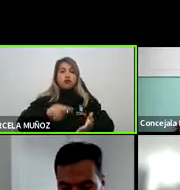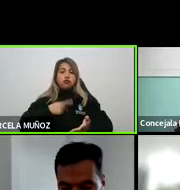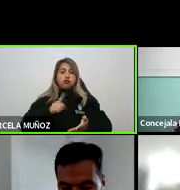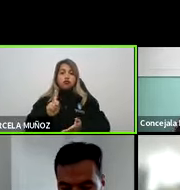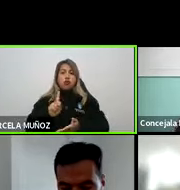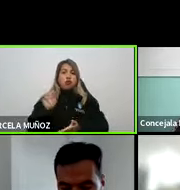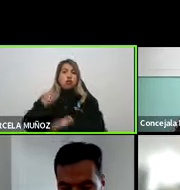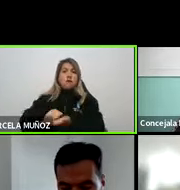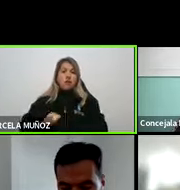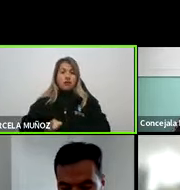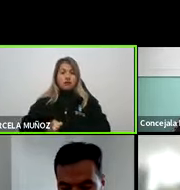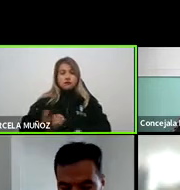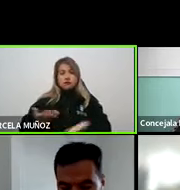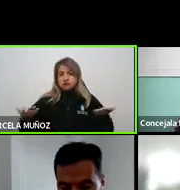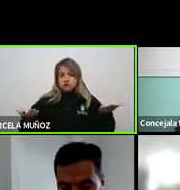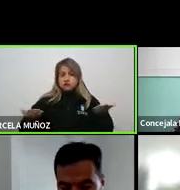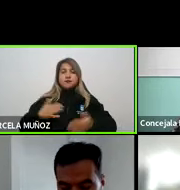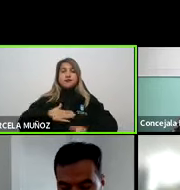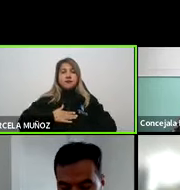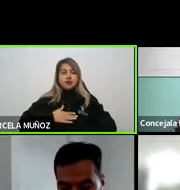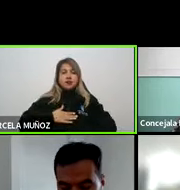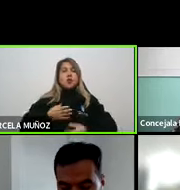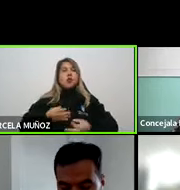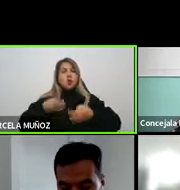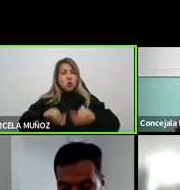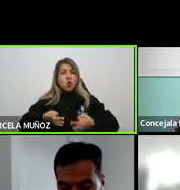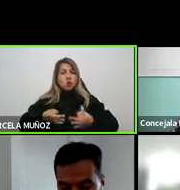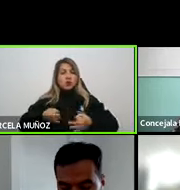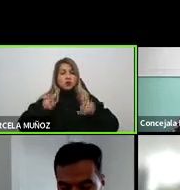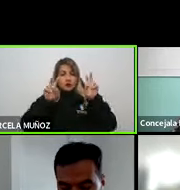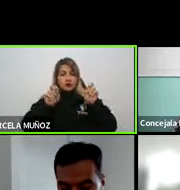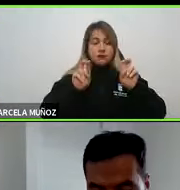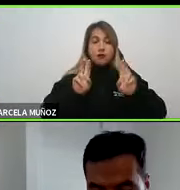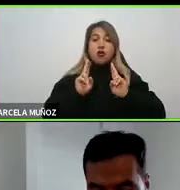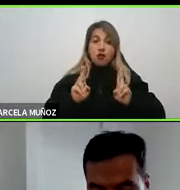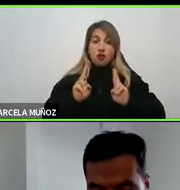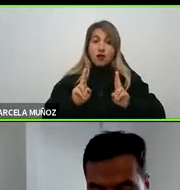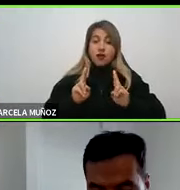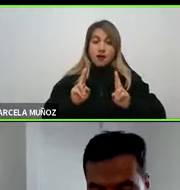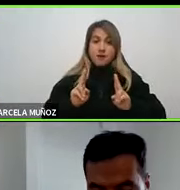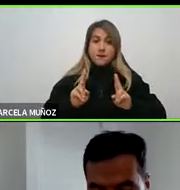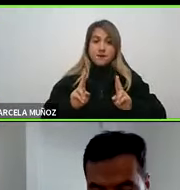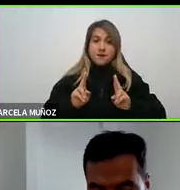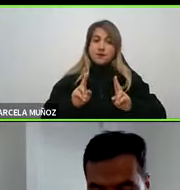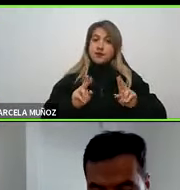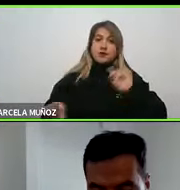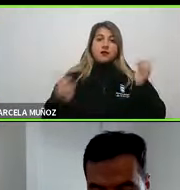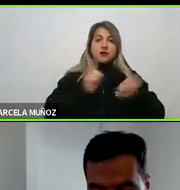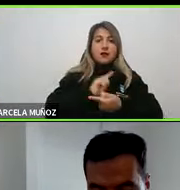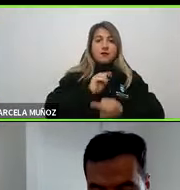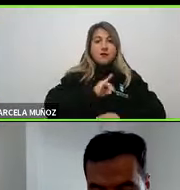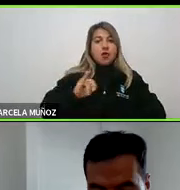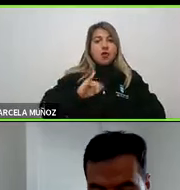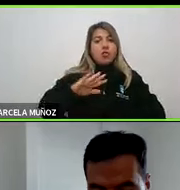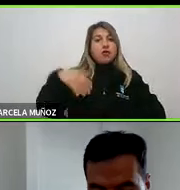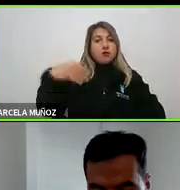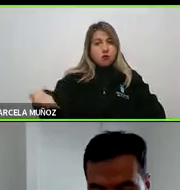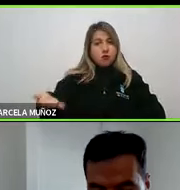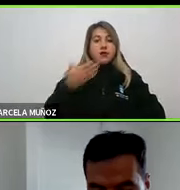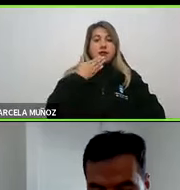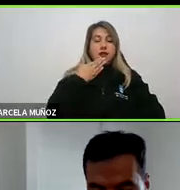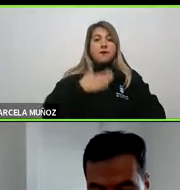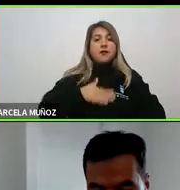medio. Entonces, yo quiero ser muy justa con esto. Yo espero que esto cambie en el tiempo y también